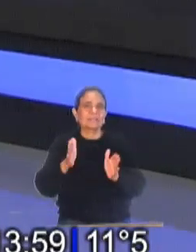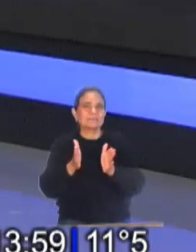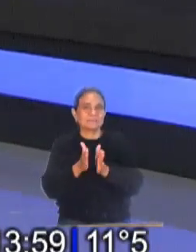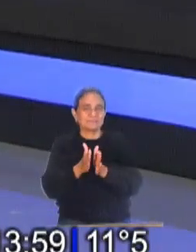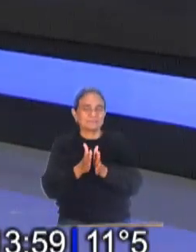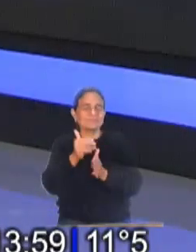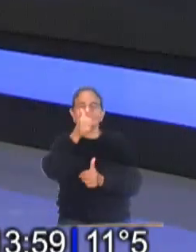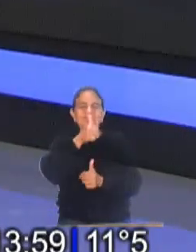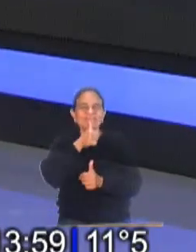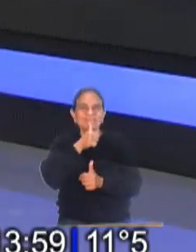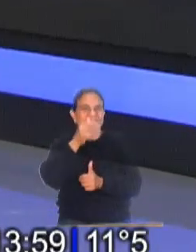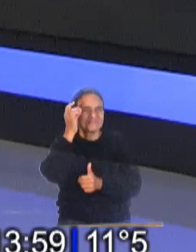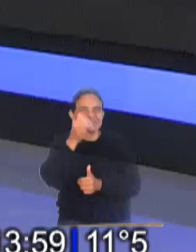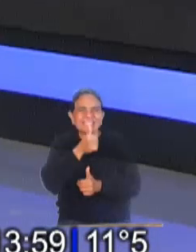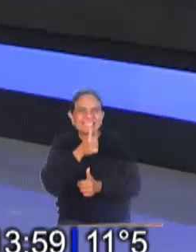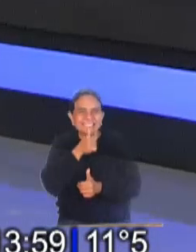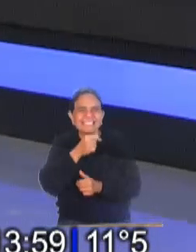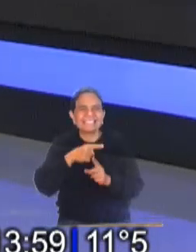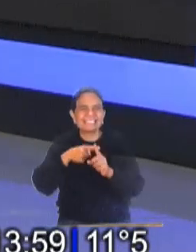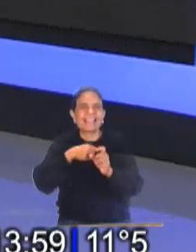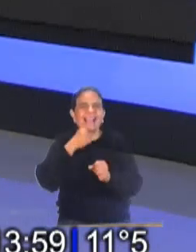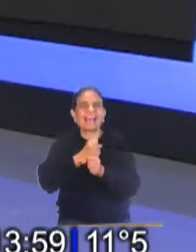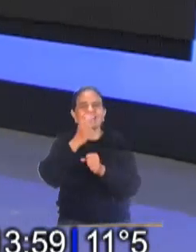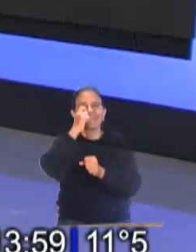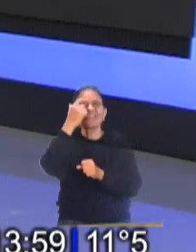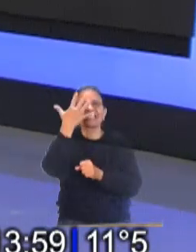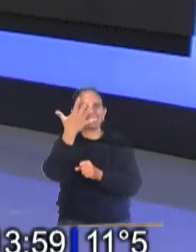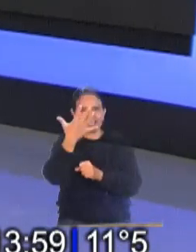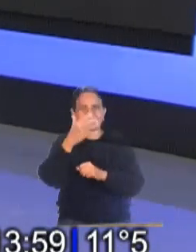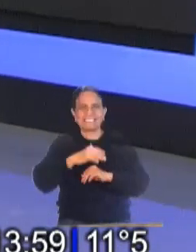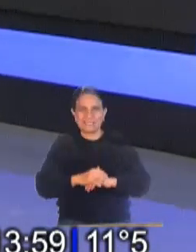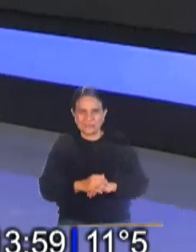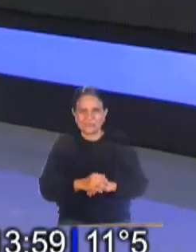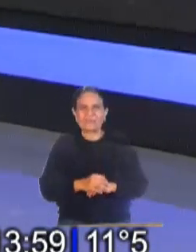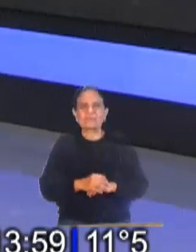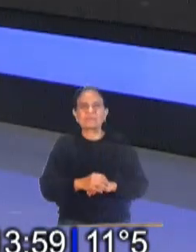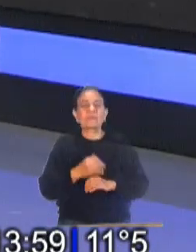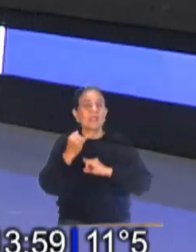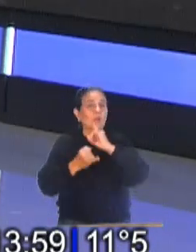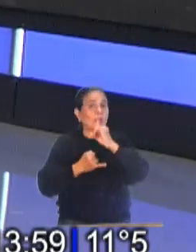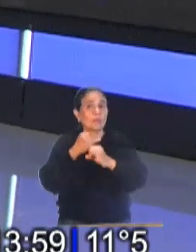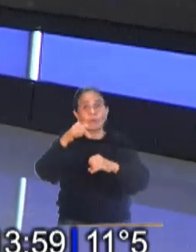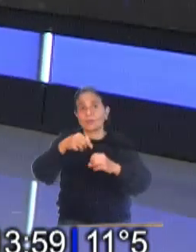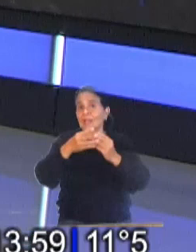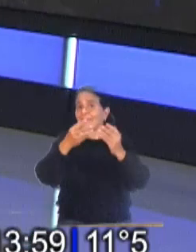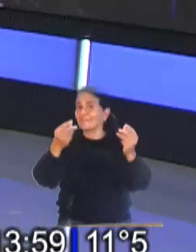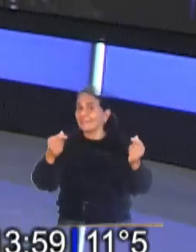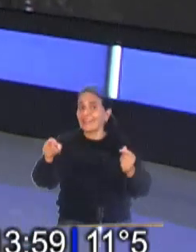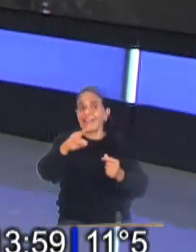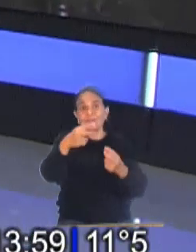localidad de Quines, para hoy se esperan 25 grados de máxima. Hasta aquí la información. Como